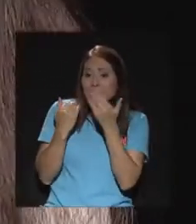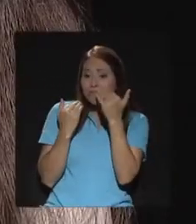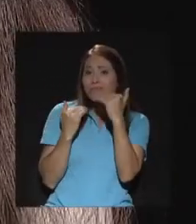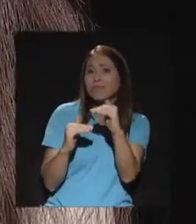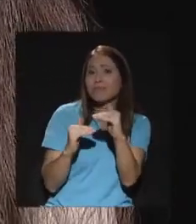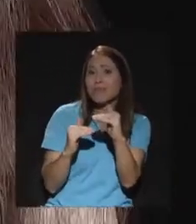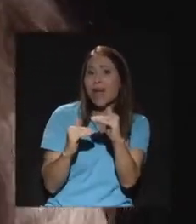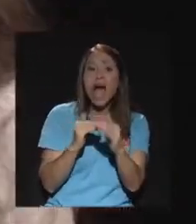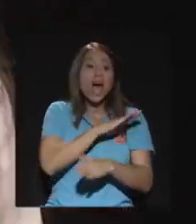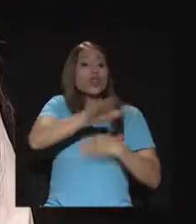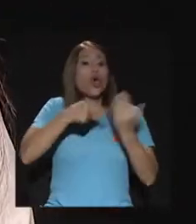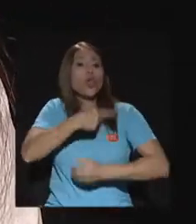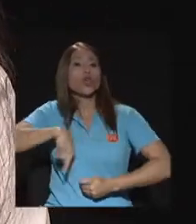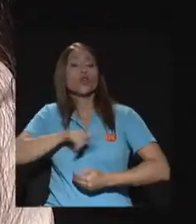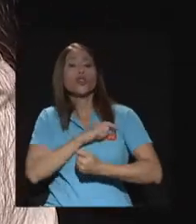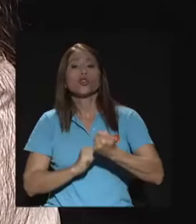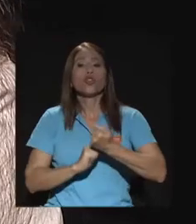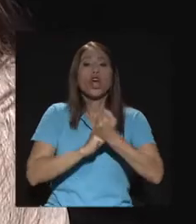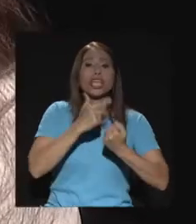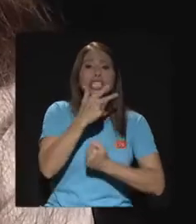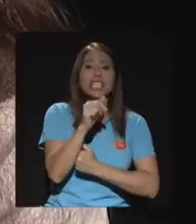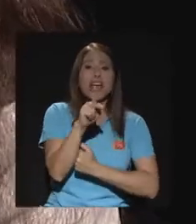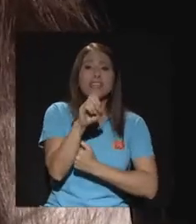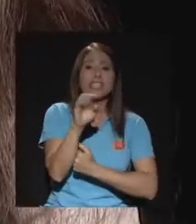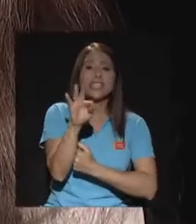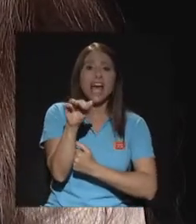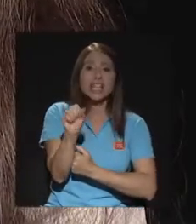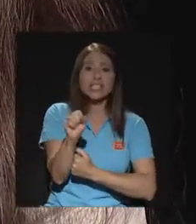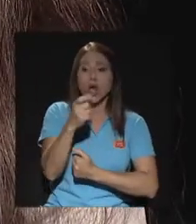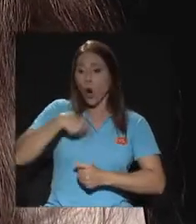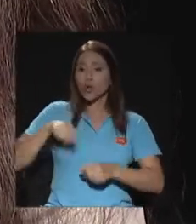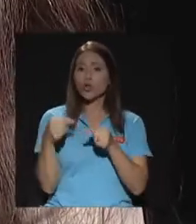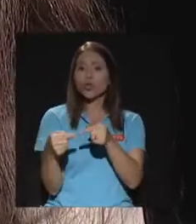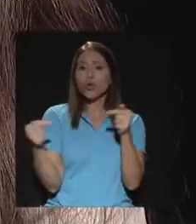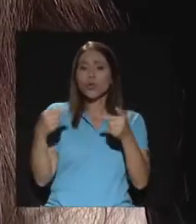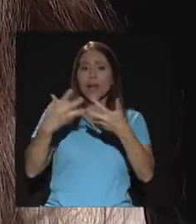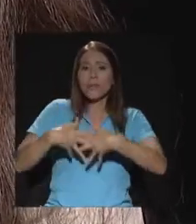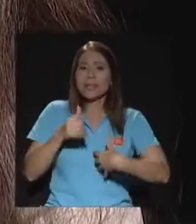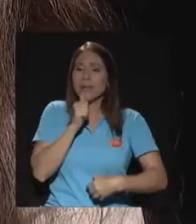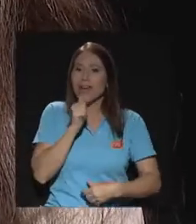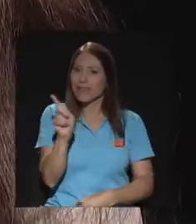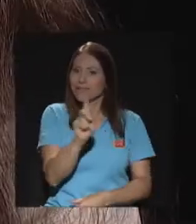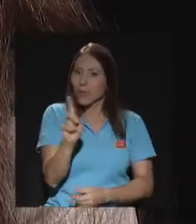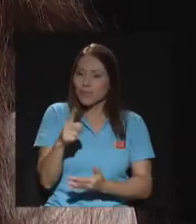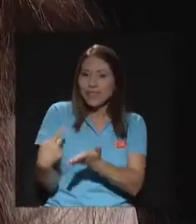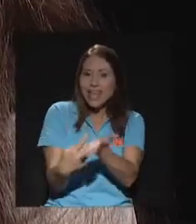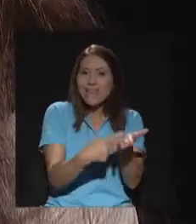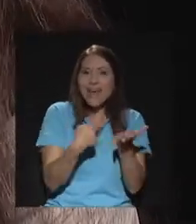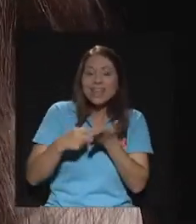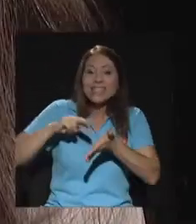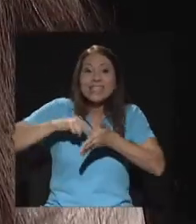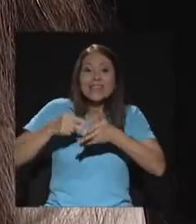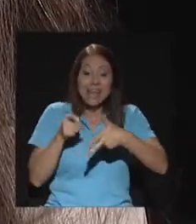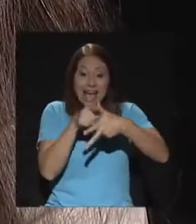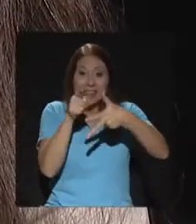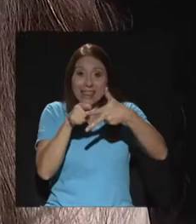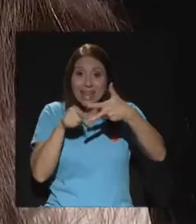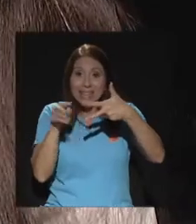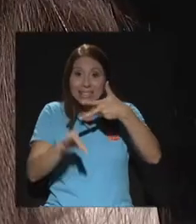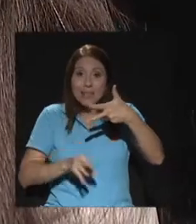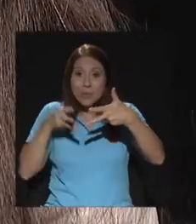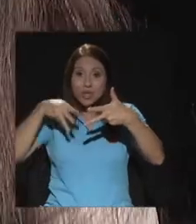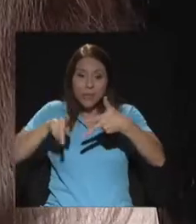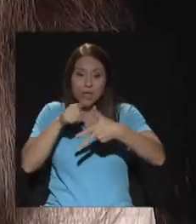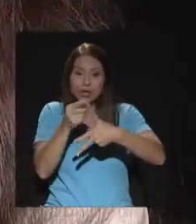todos somos chavistas o todos estamos contra la empresa privada. Aquí el debate tiene que ver con que tienen que coexistir tres tipos de medios: